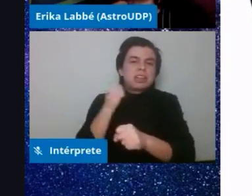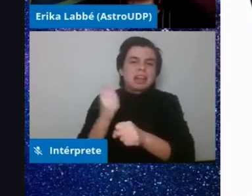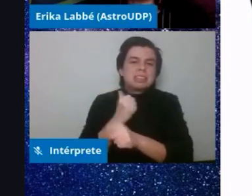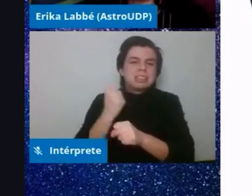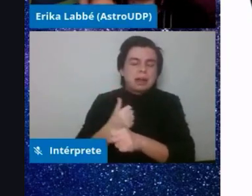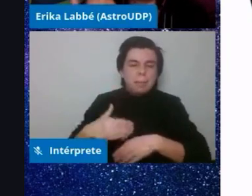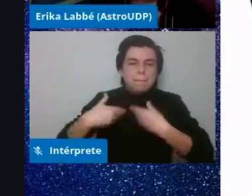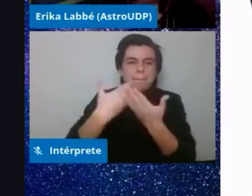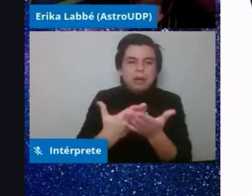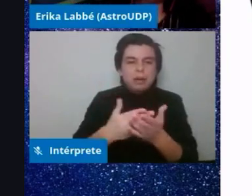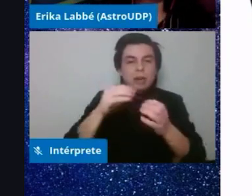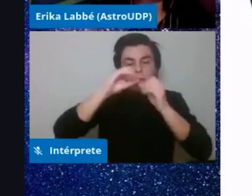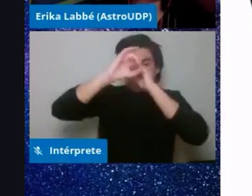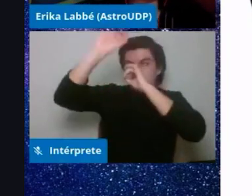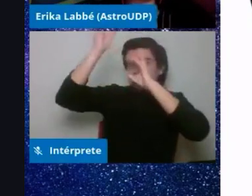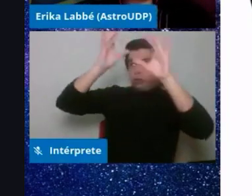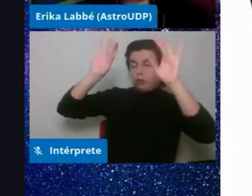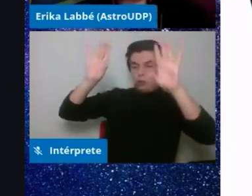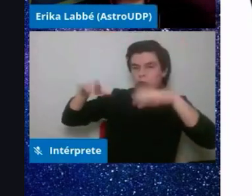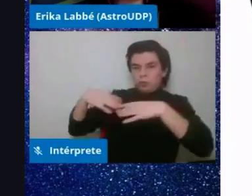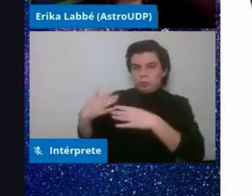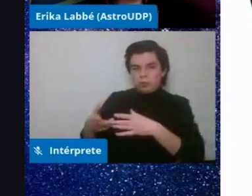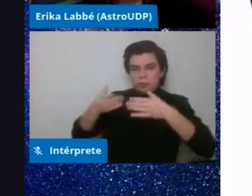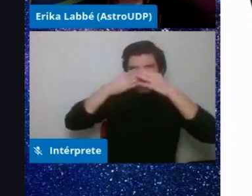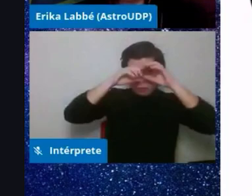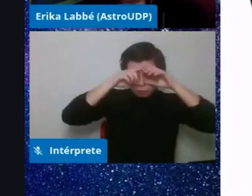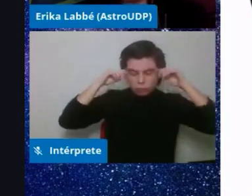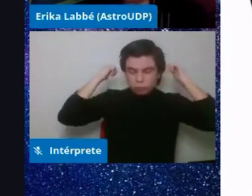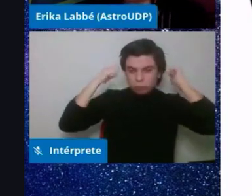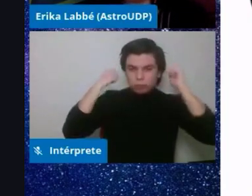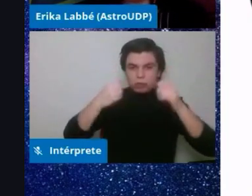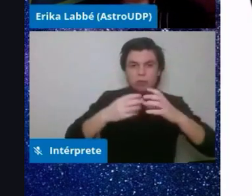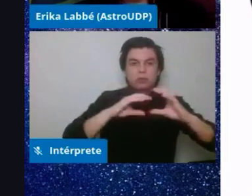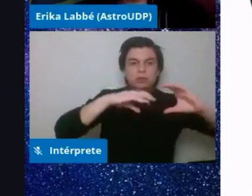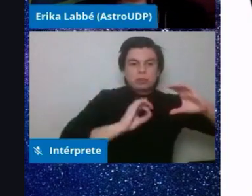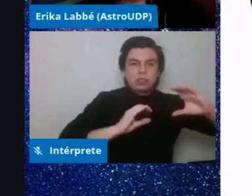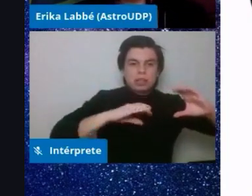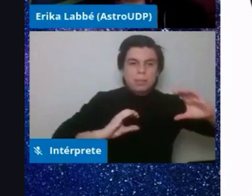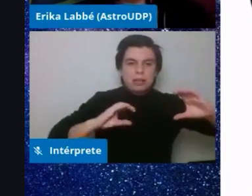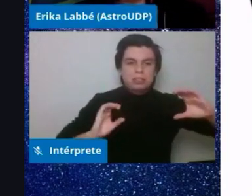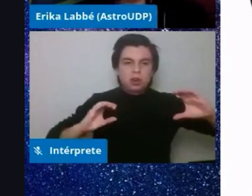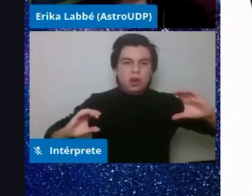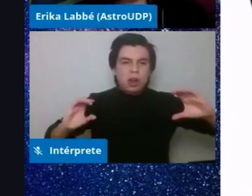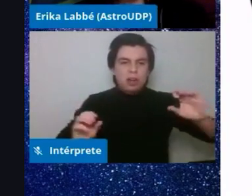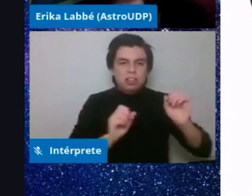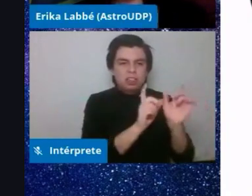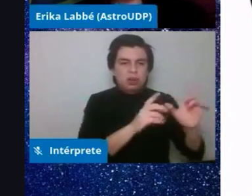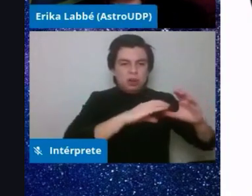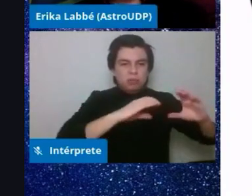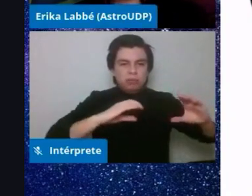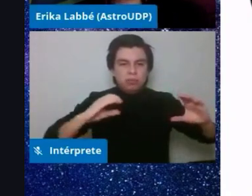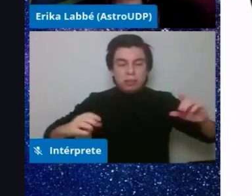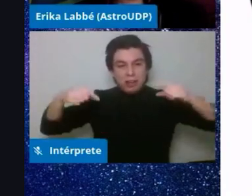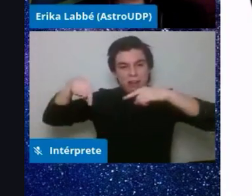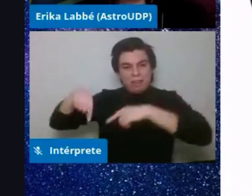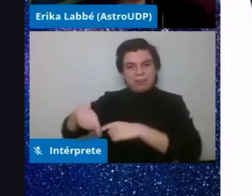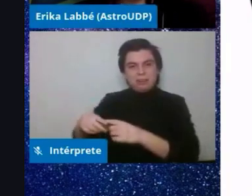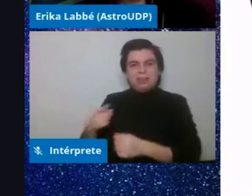ellos aprendían a mostrarle esto a otras personas con los ojos vendados. Y abajo, en la imagen de abajo, aparece Sonia Dufo, mi